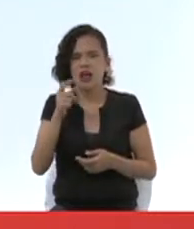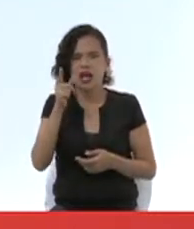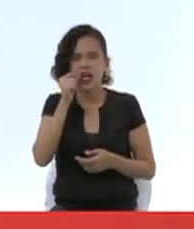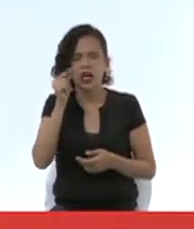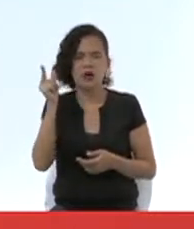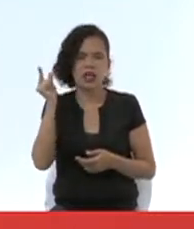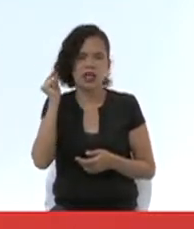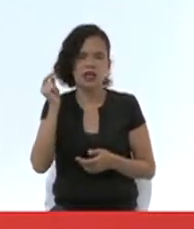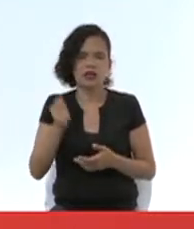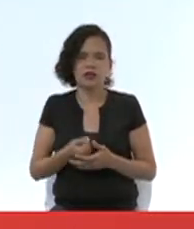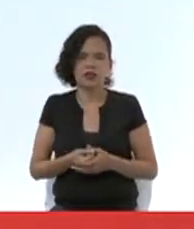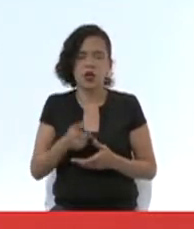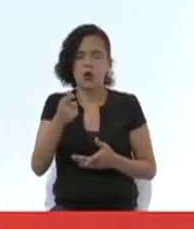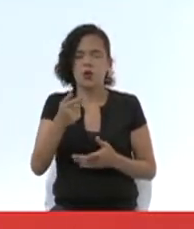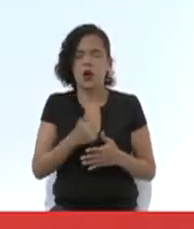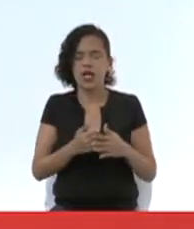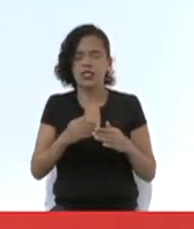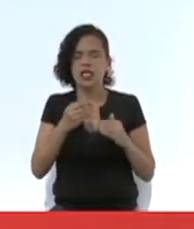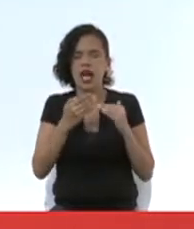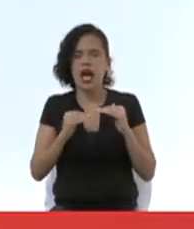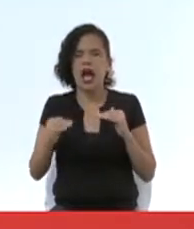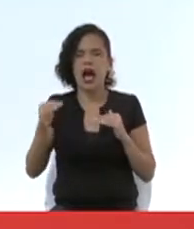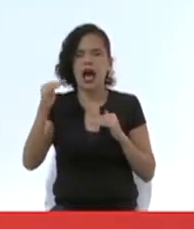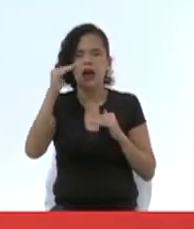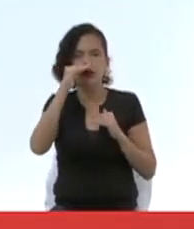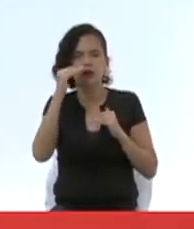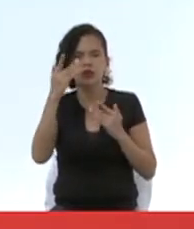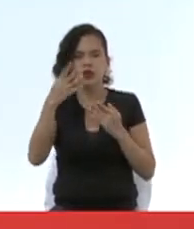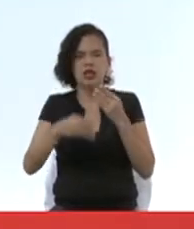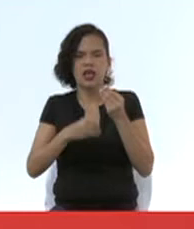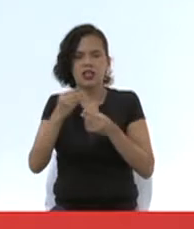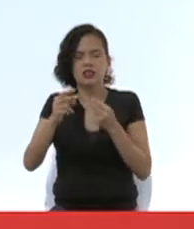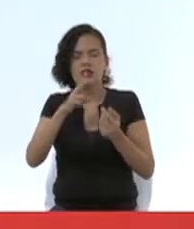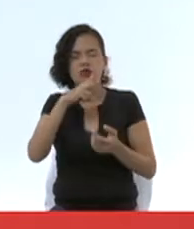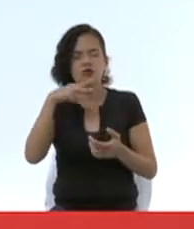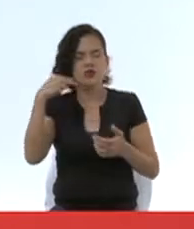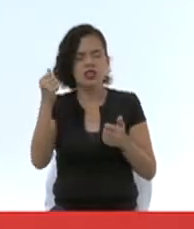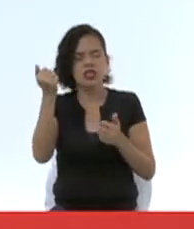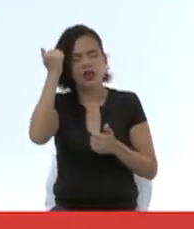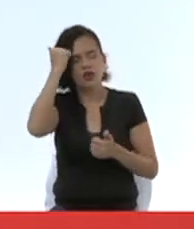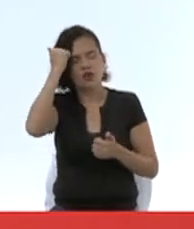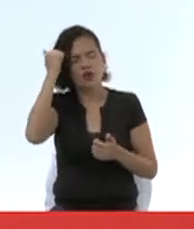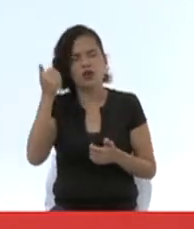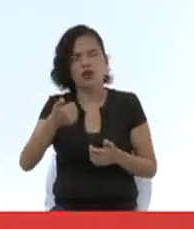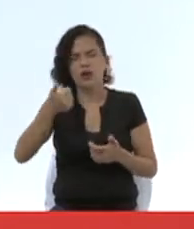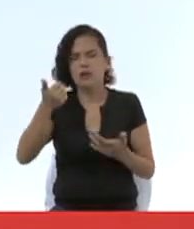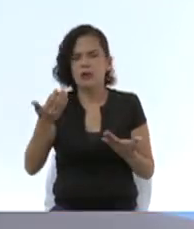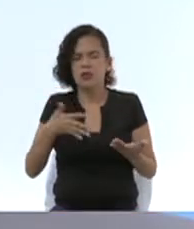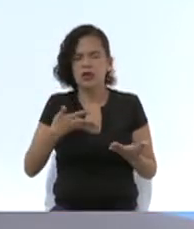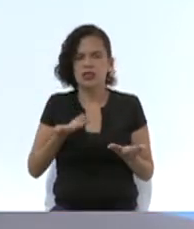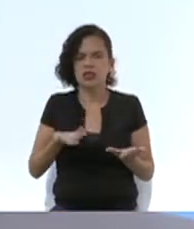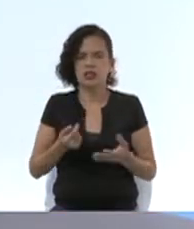al abuelo o a ese adulto significativo que hace conservas de coco? ¿O qué más puede ser?